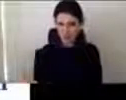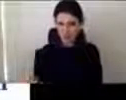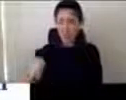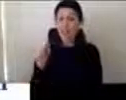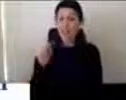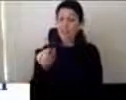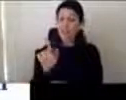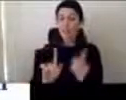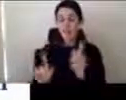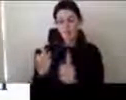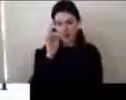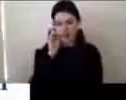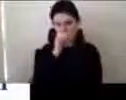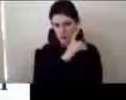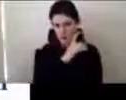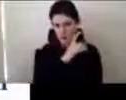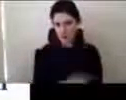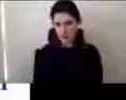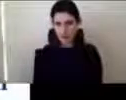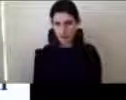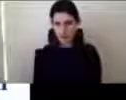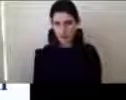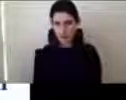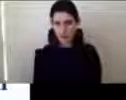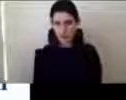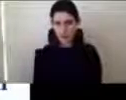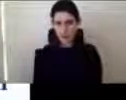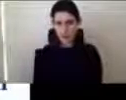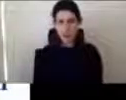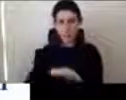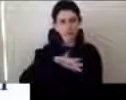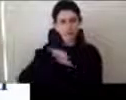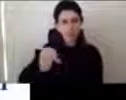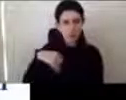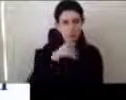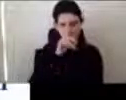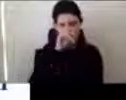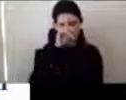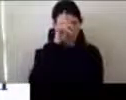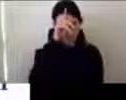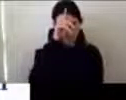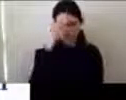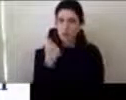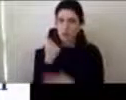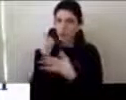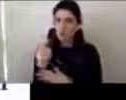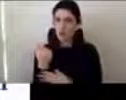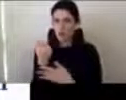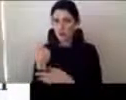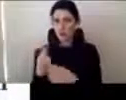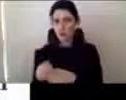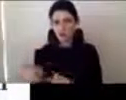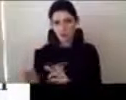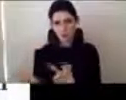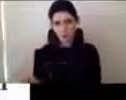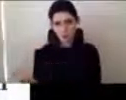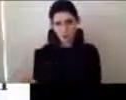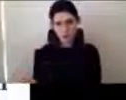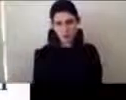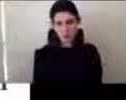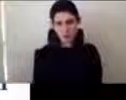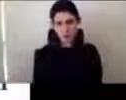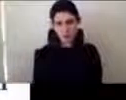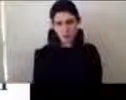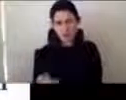cuesta mucho. No estamos muy acostumbrados a colaborar con los otros.